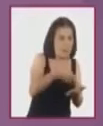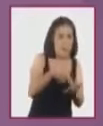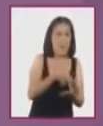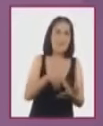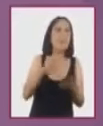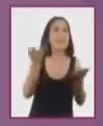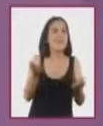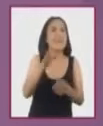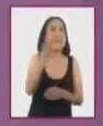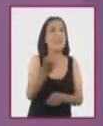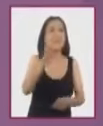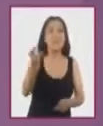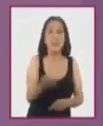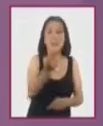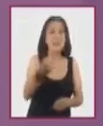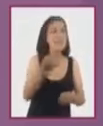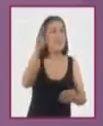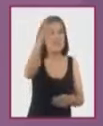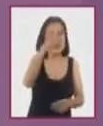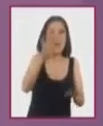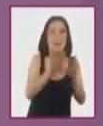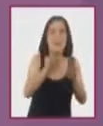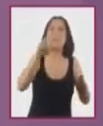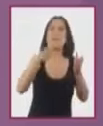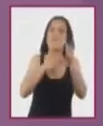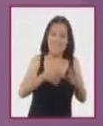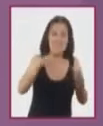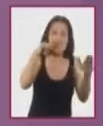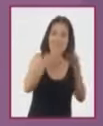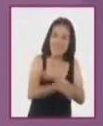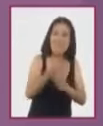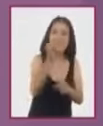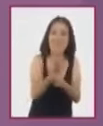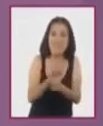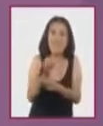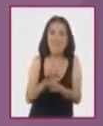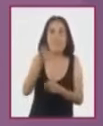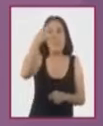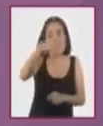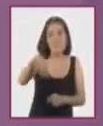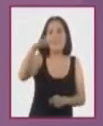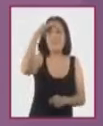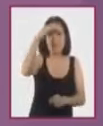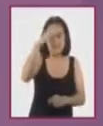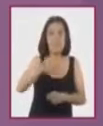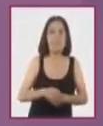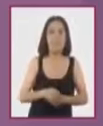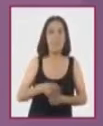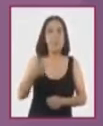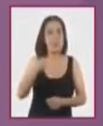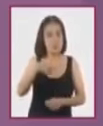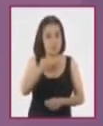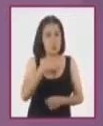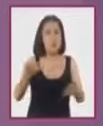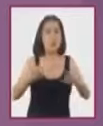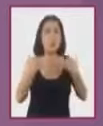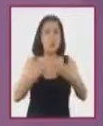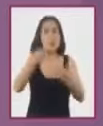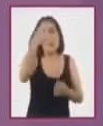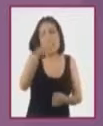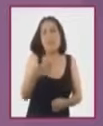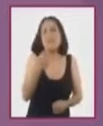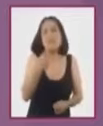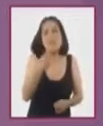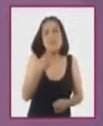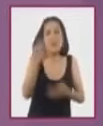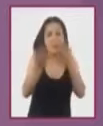dado mucho que trabajar a los científicos y muchos temas muy interesantes para pensar. A nosotros como jóvenes, ¿para qué nos sirve estudiar